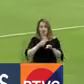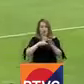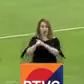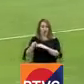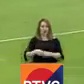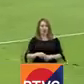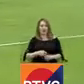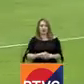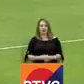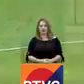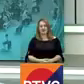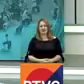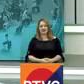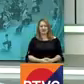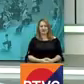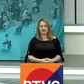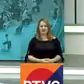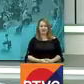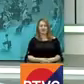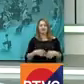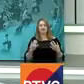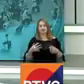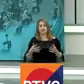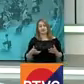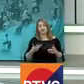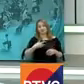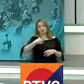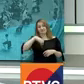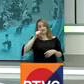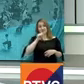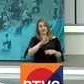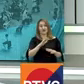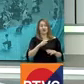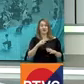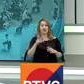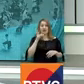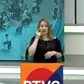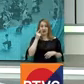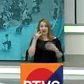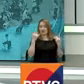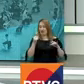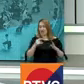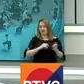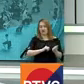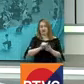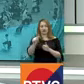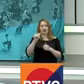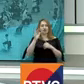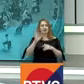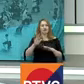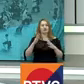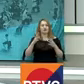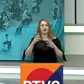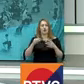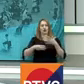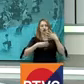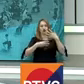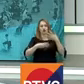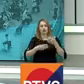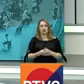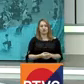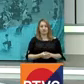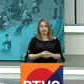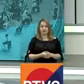doblete para darle la victoria justamente al deportivo pereira que ya está instalado en el grupo de los 8 el que no está